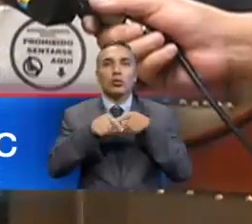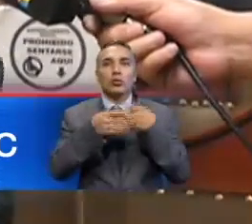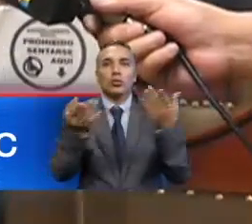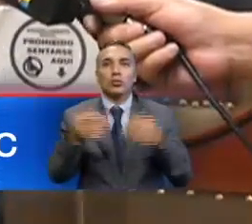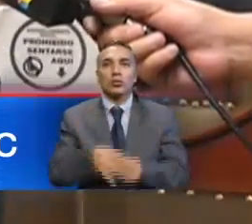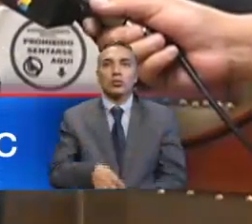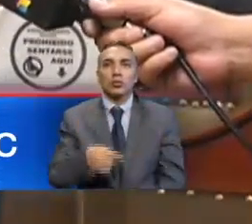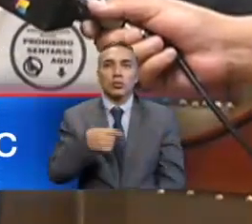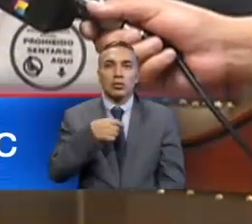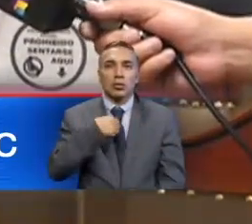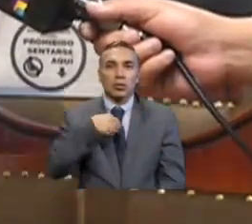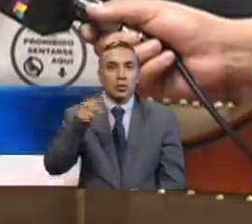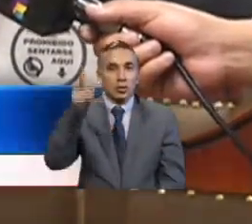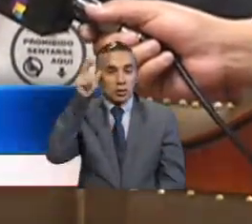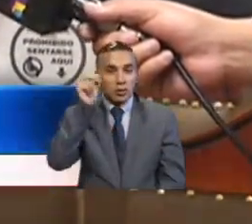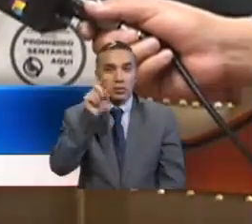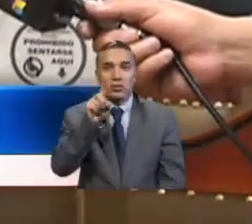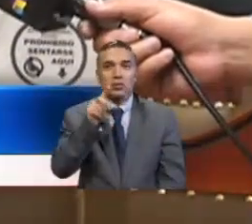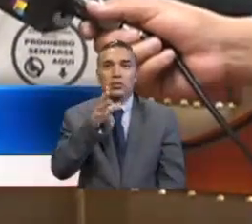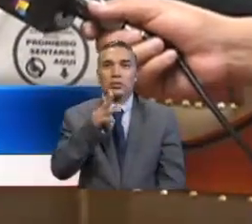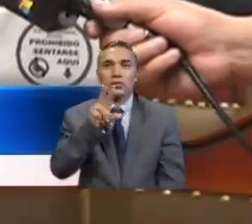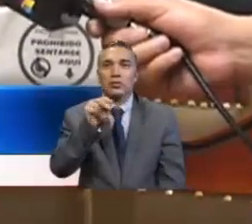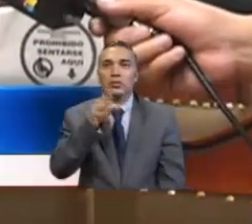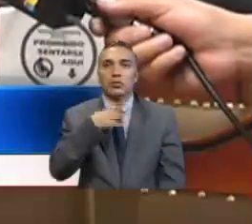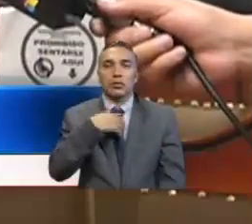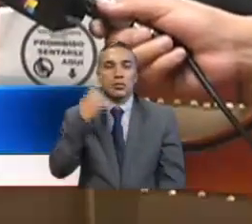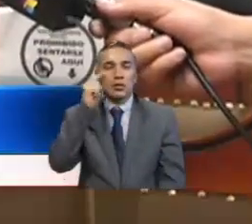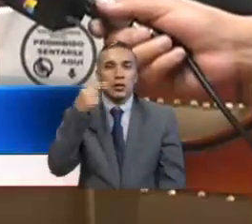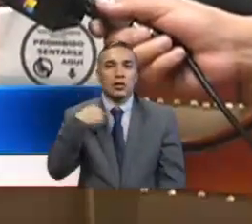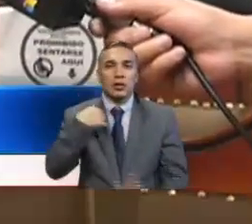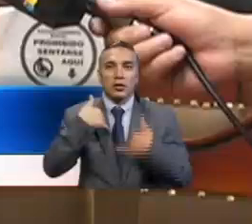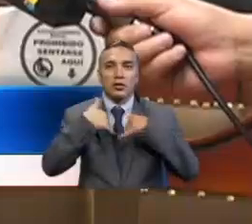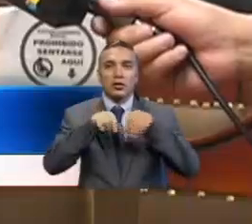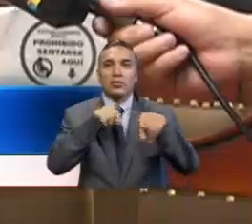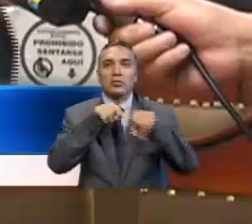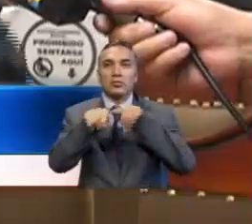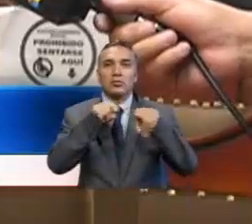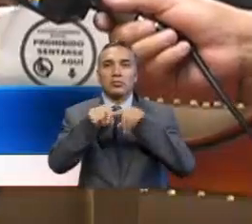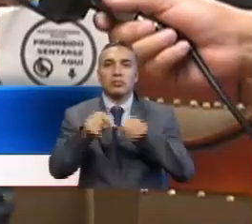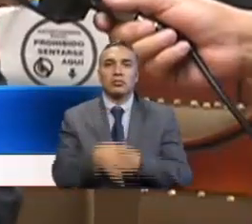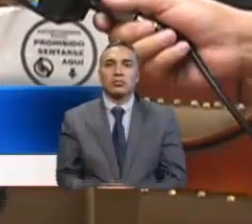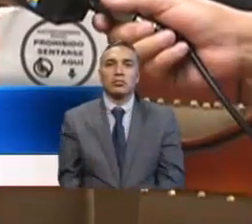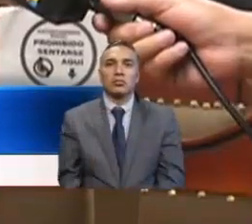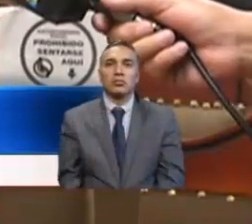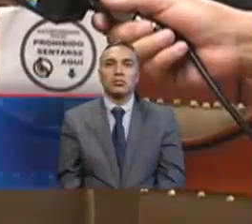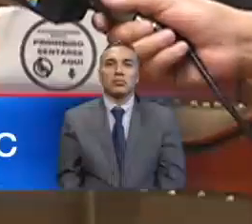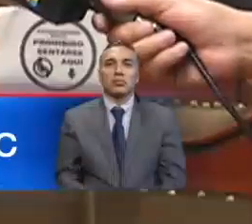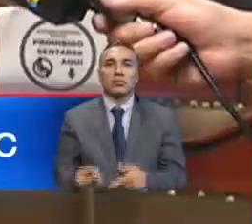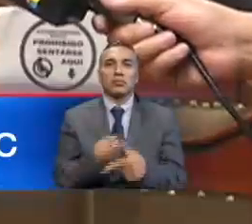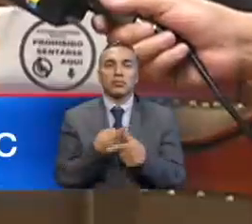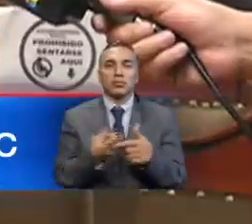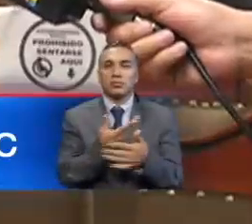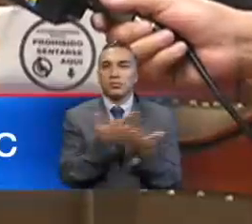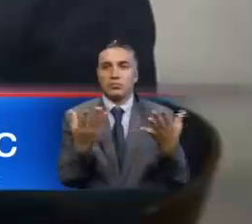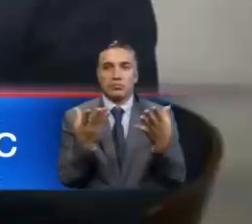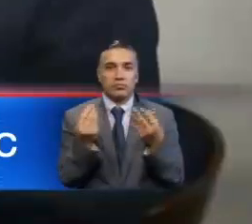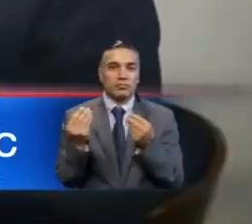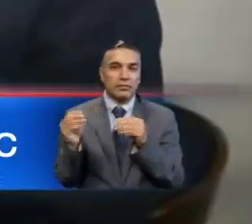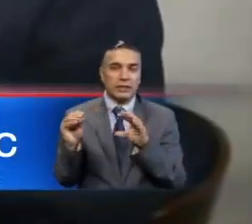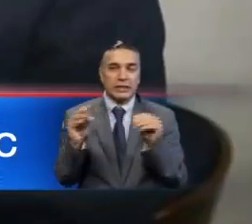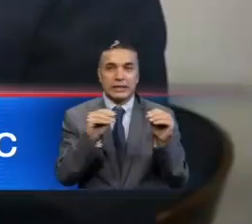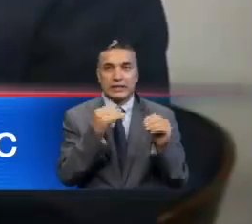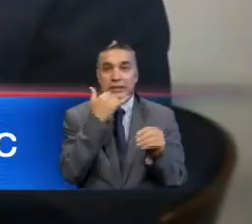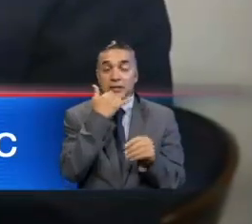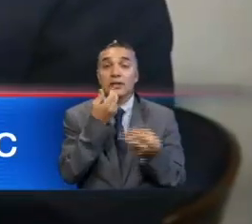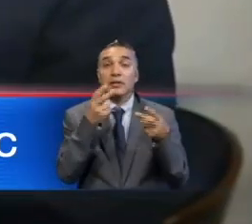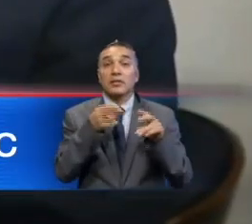las condiciones no están para yo poder seguir en el concurso. Creo que las activaciones están de más. Al igual